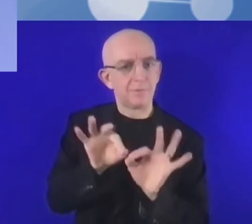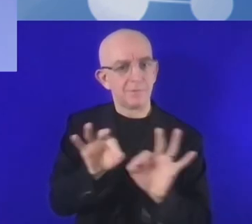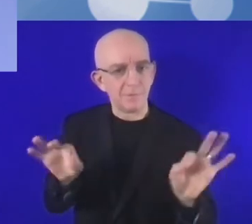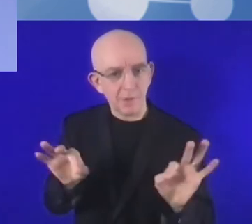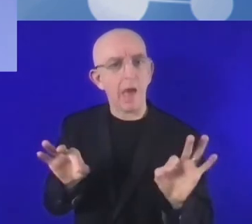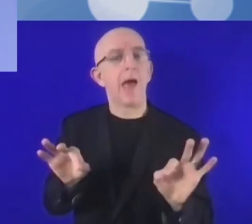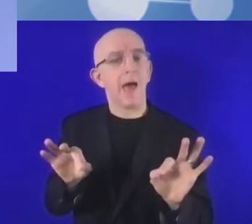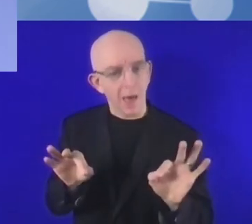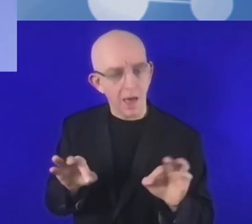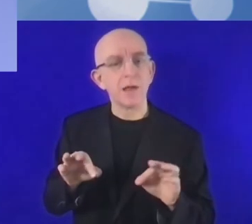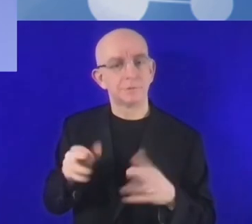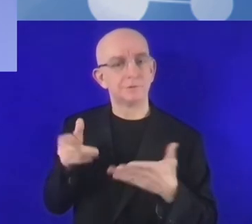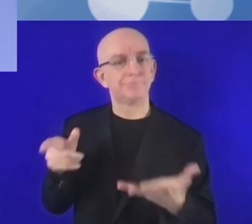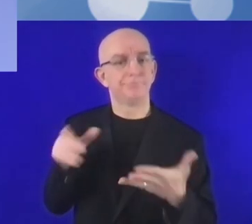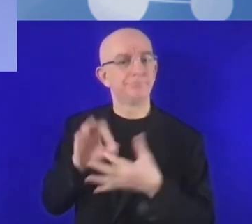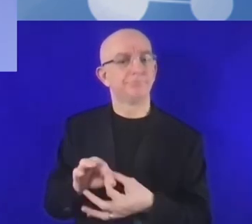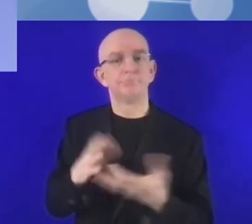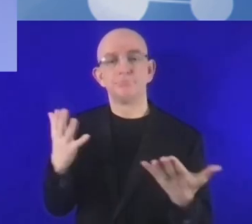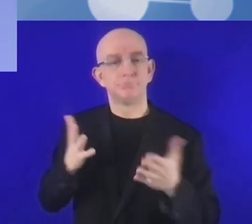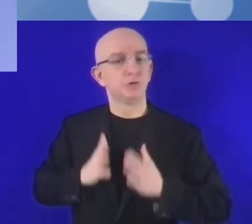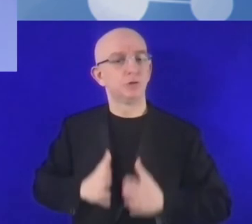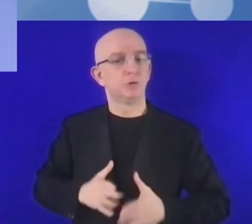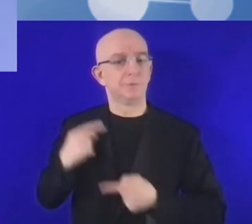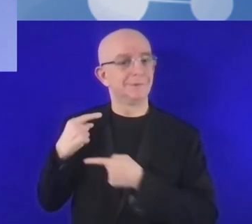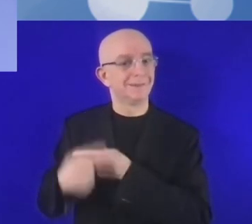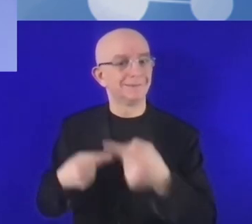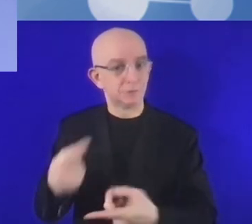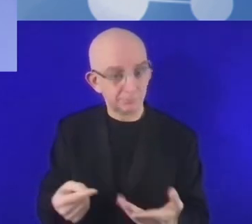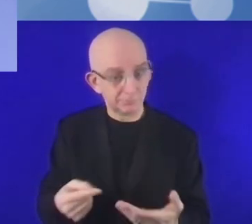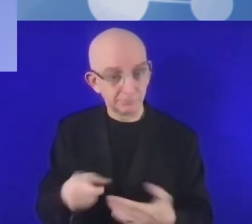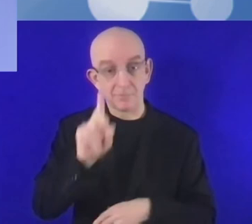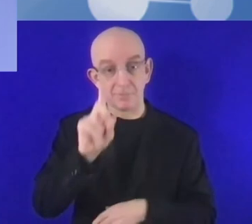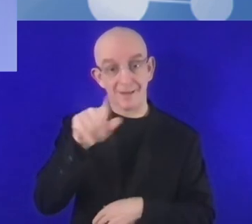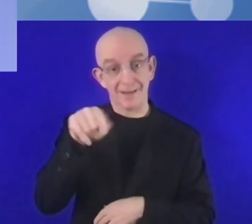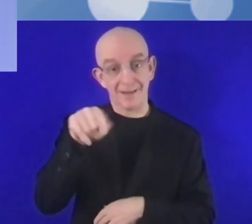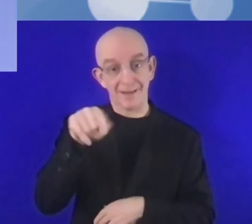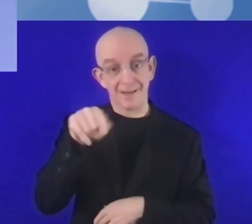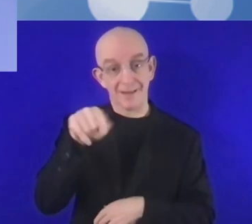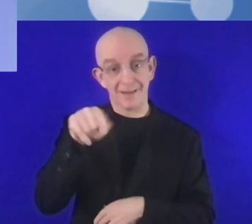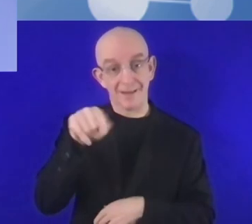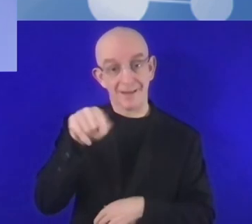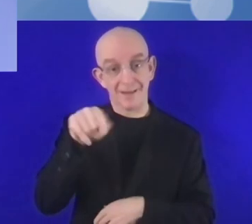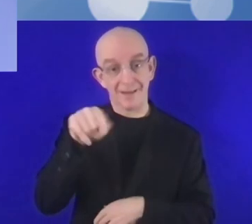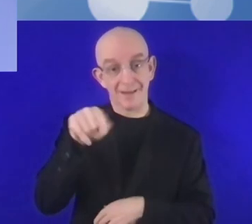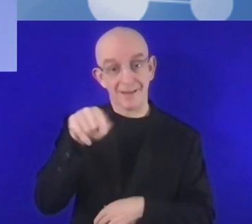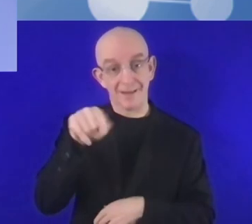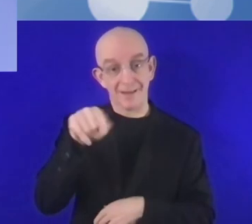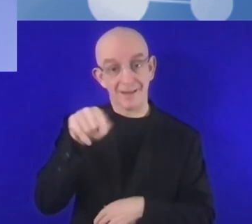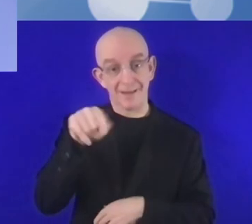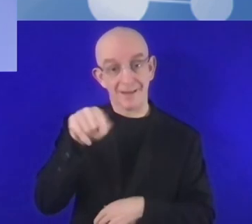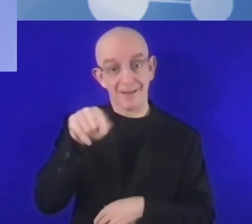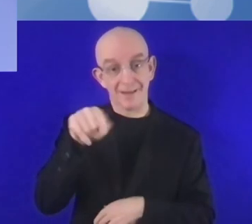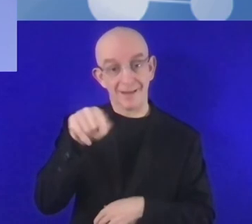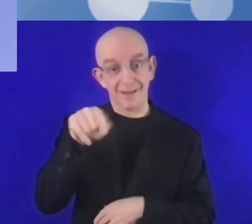Así que si tomamos en cuenta estas dos capas y las comparamos, podemos entonces